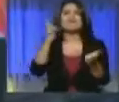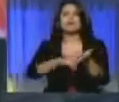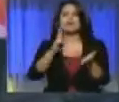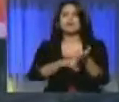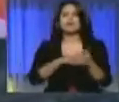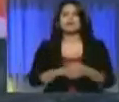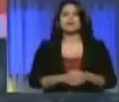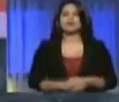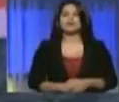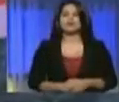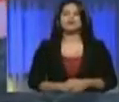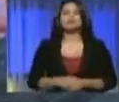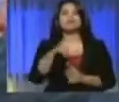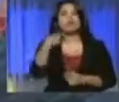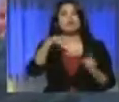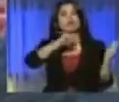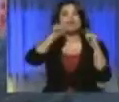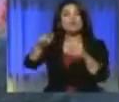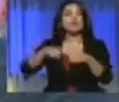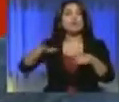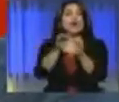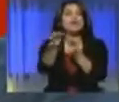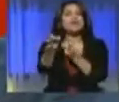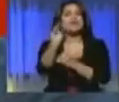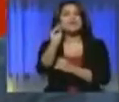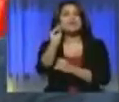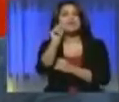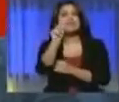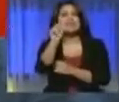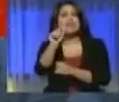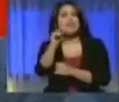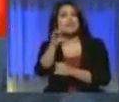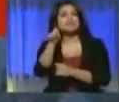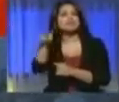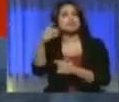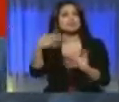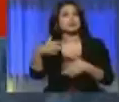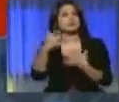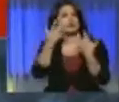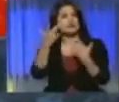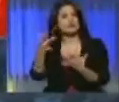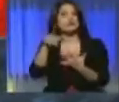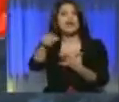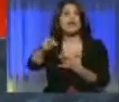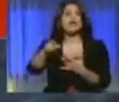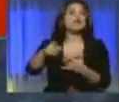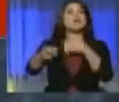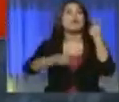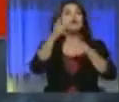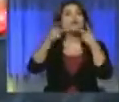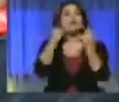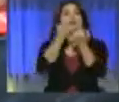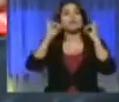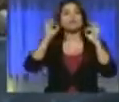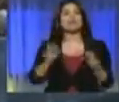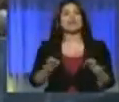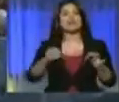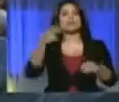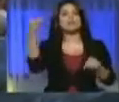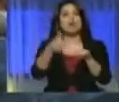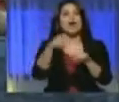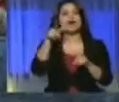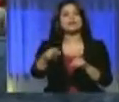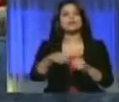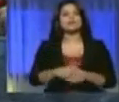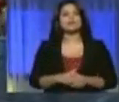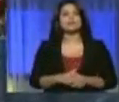allá, de ratificación de la política soberana petrolera, tremenda movilización de los trabajadores.